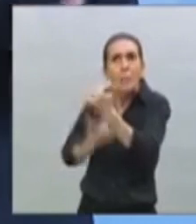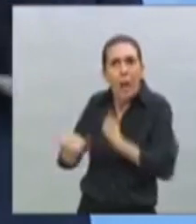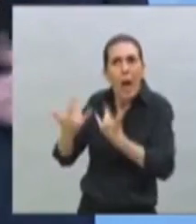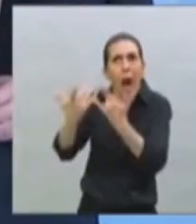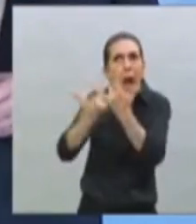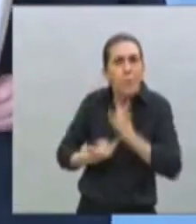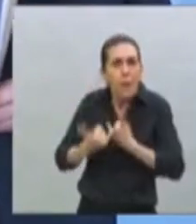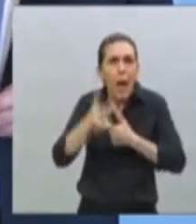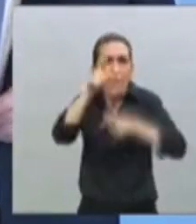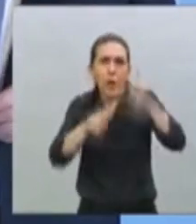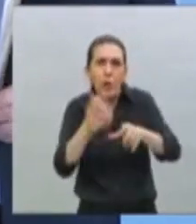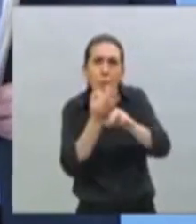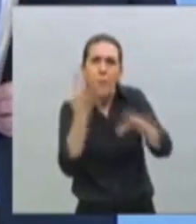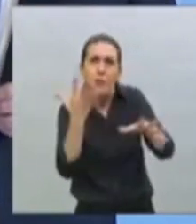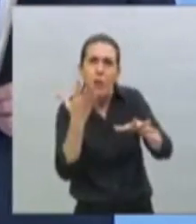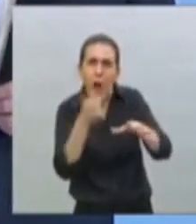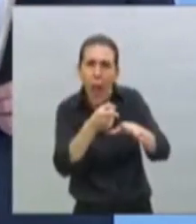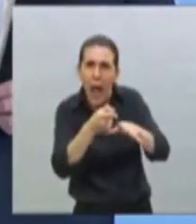especialistas